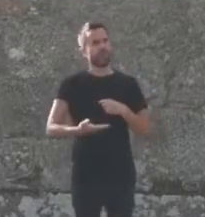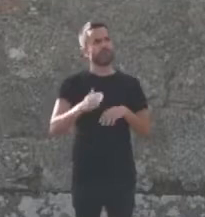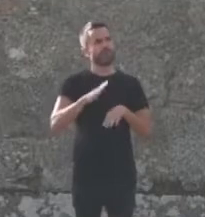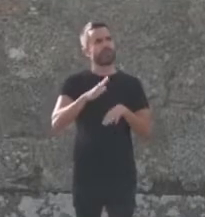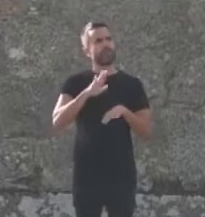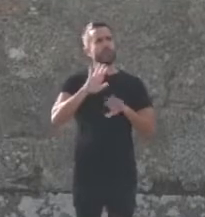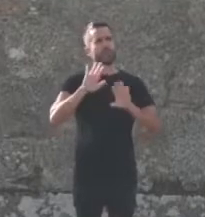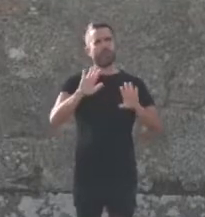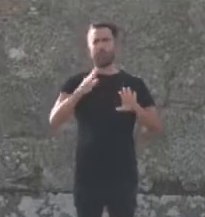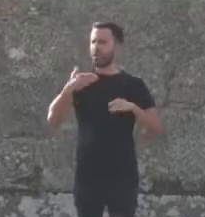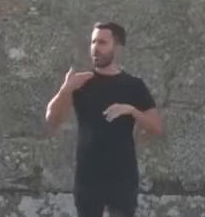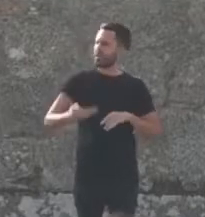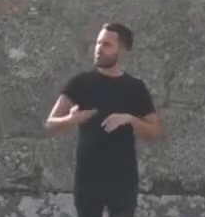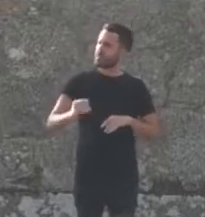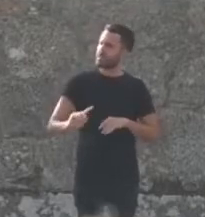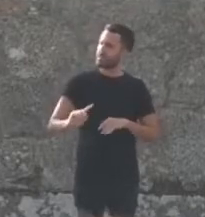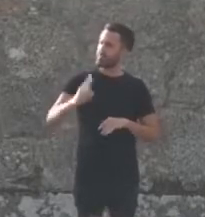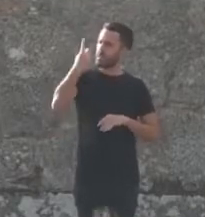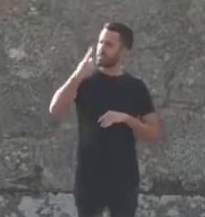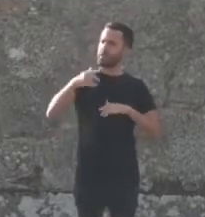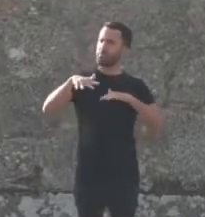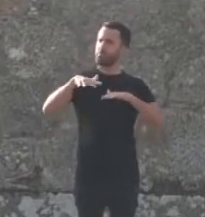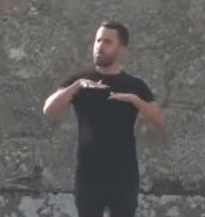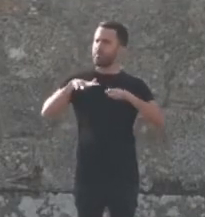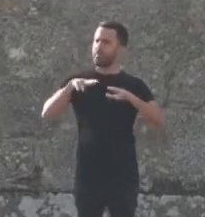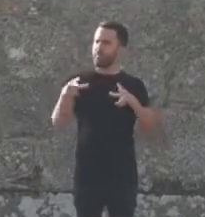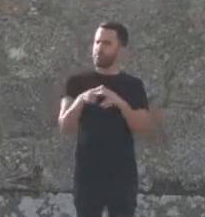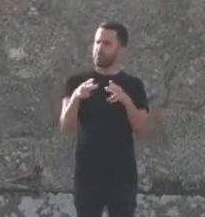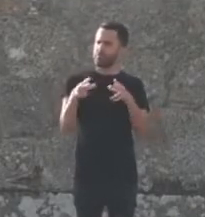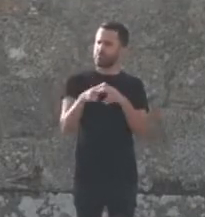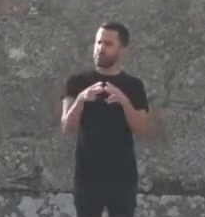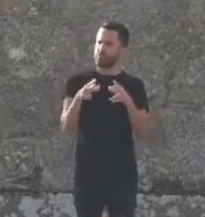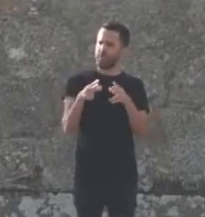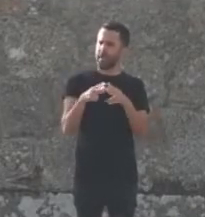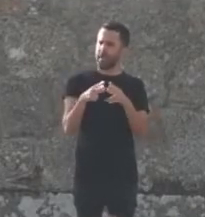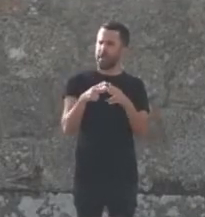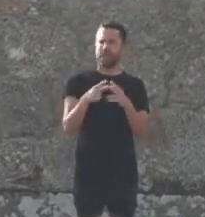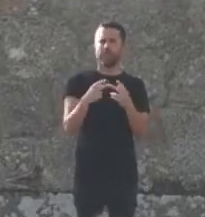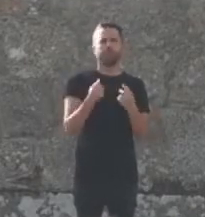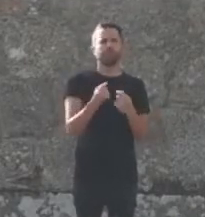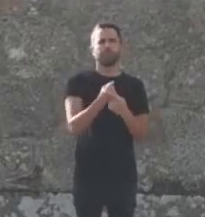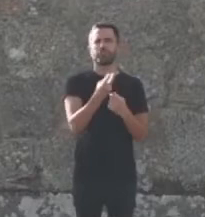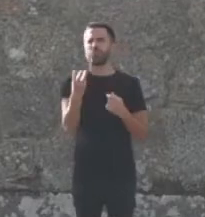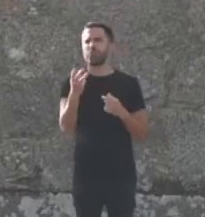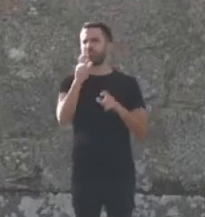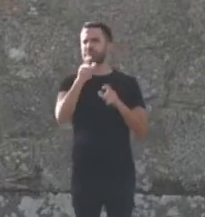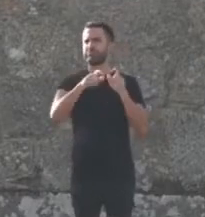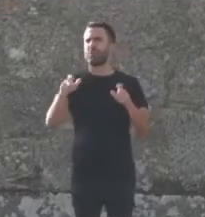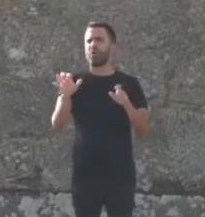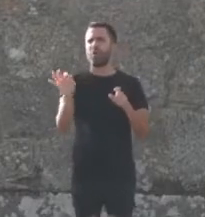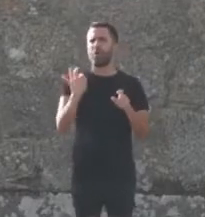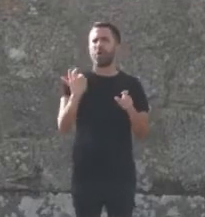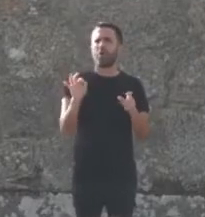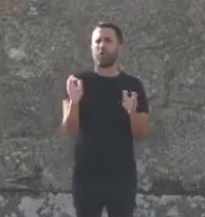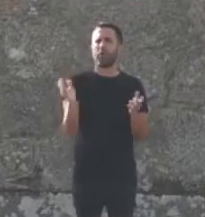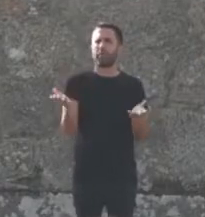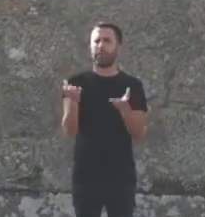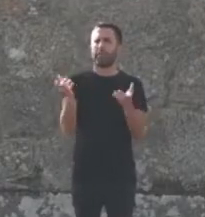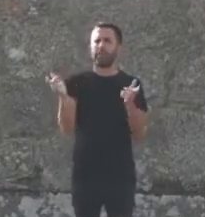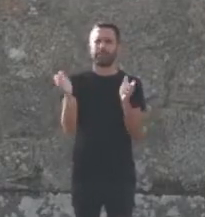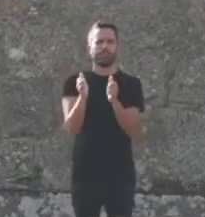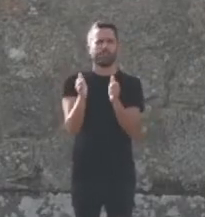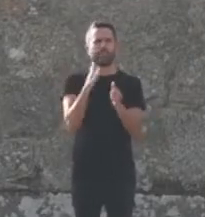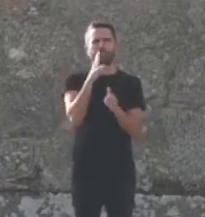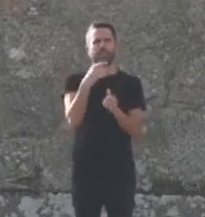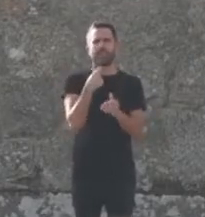é a movilización social, sexa máis numerosa ou máis minoritaria, porque é a que lle está dicindo ás institucións